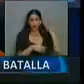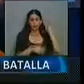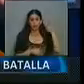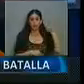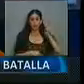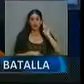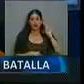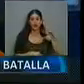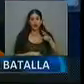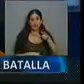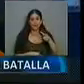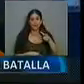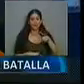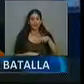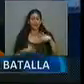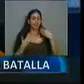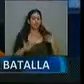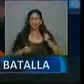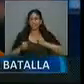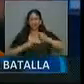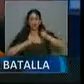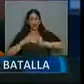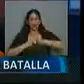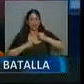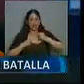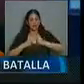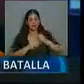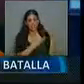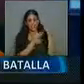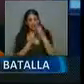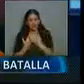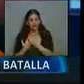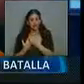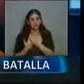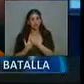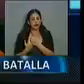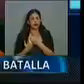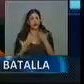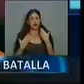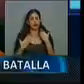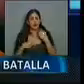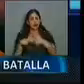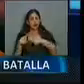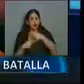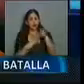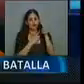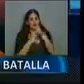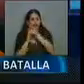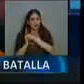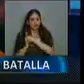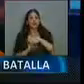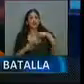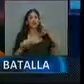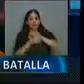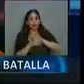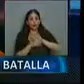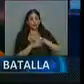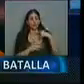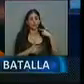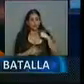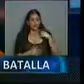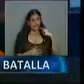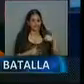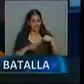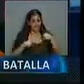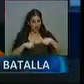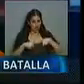hacia nuestra zona por lo tanto fuimos cuerpo a tierra nos cubrimos como pudimos y es justamente cuando nuestro camarógrafo en telef noticias asoma la cámara